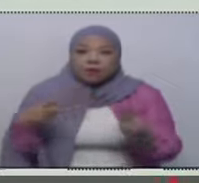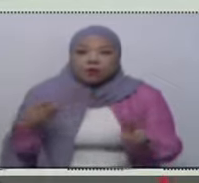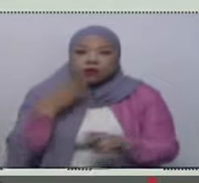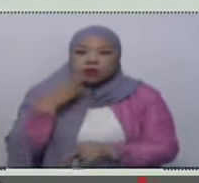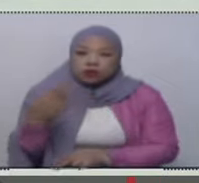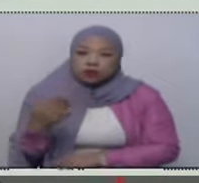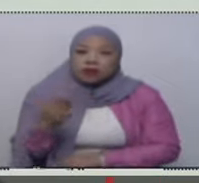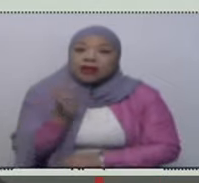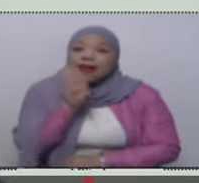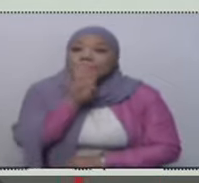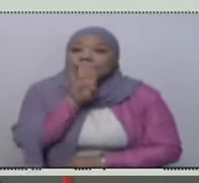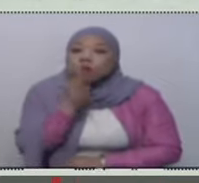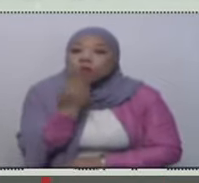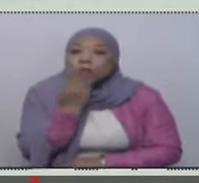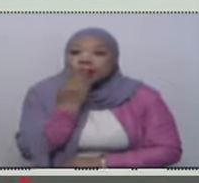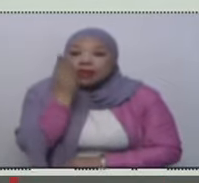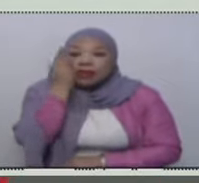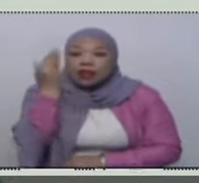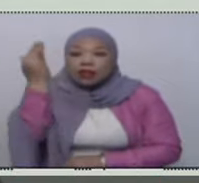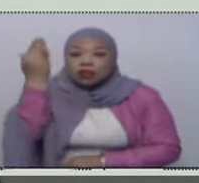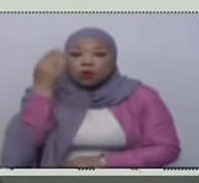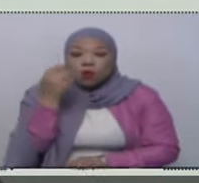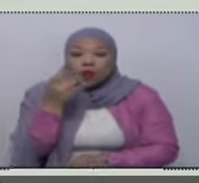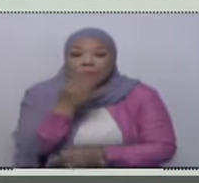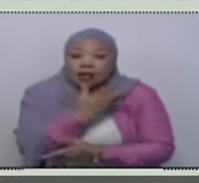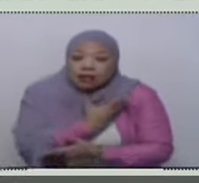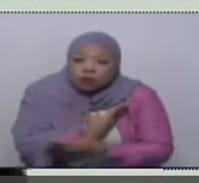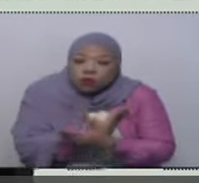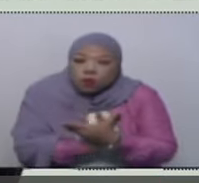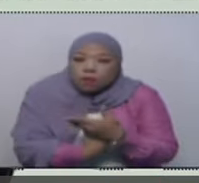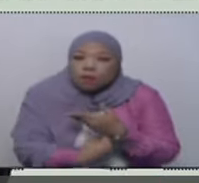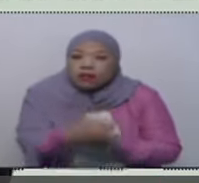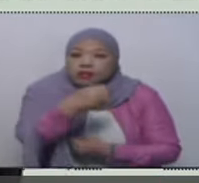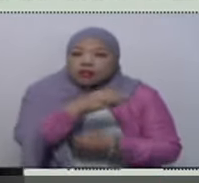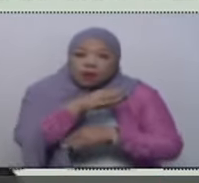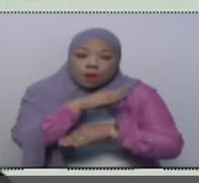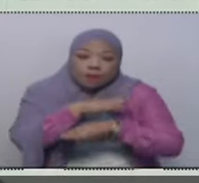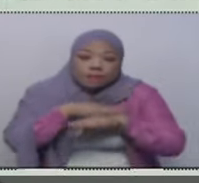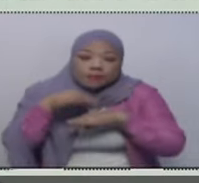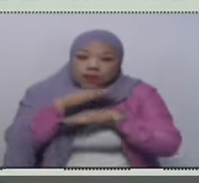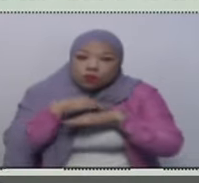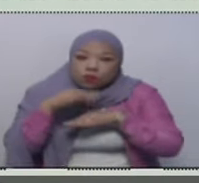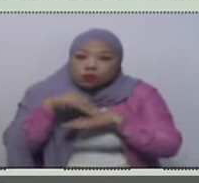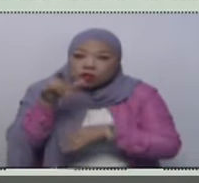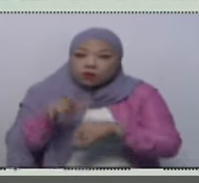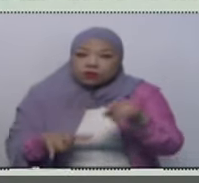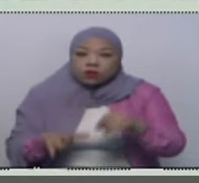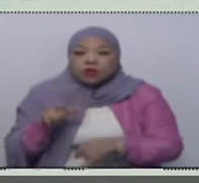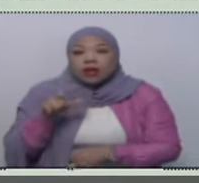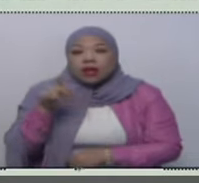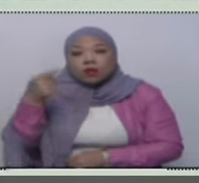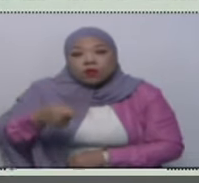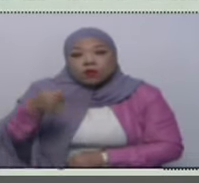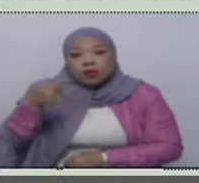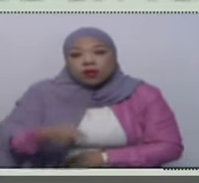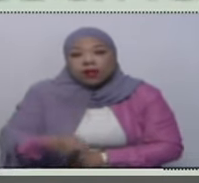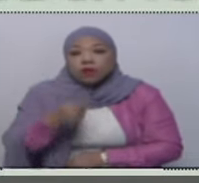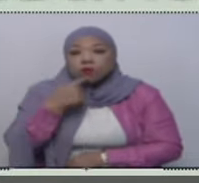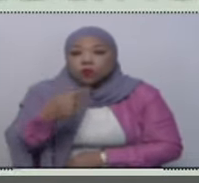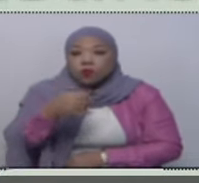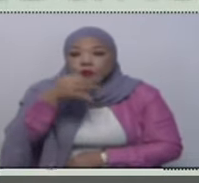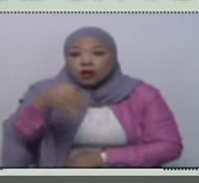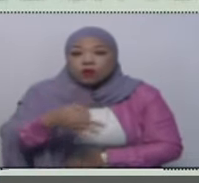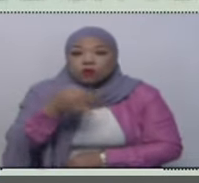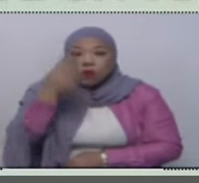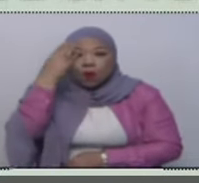Bismillah ar-Rahman ar-Rahim. En el nombre de Dios, el compasivo, el misericordioso. Wa alaykum salam wa rahmatullah wa barakatuh,